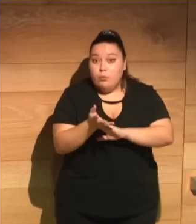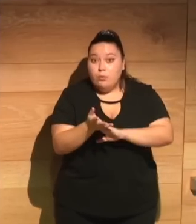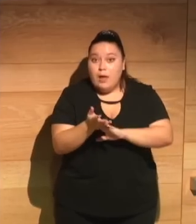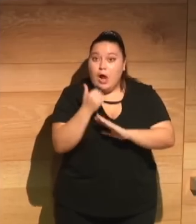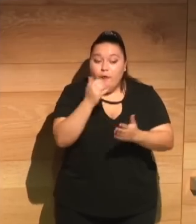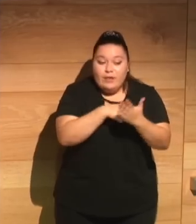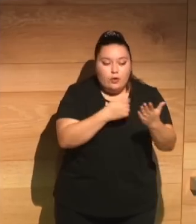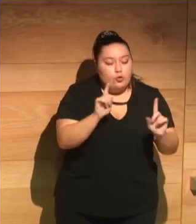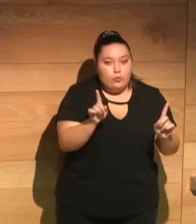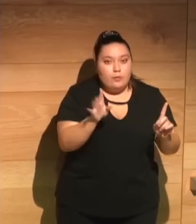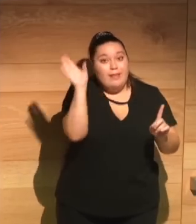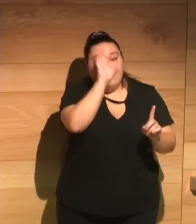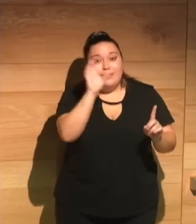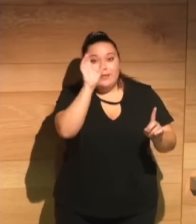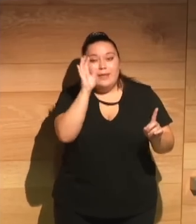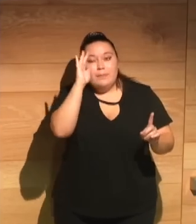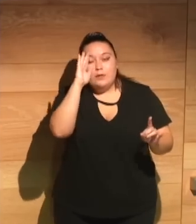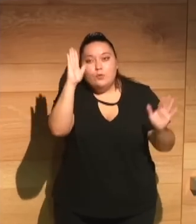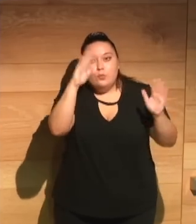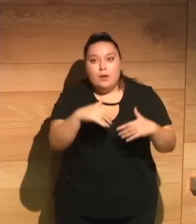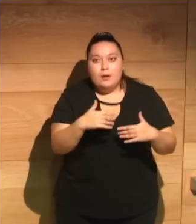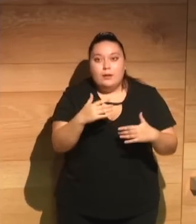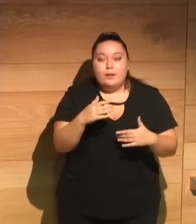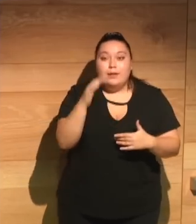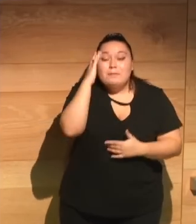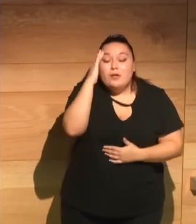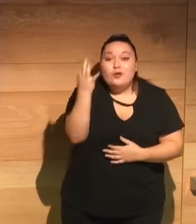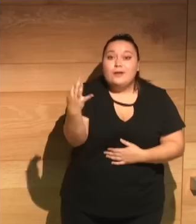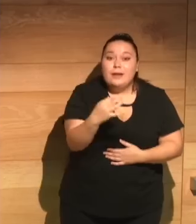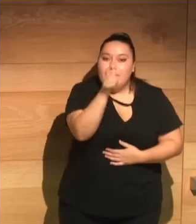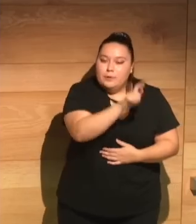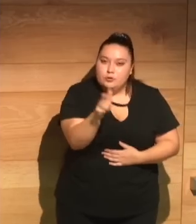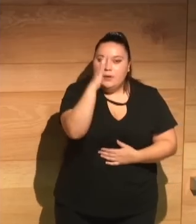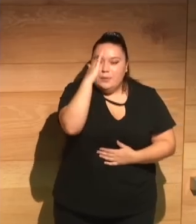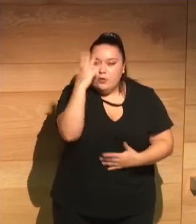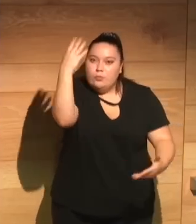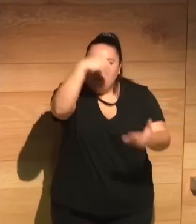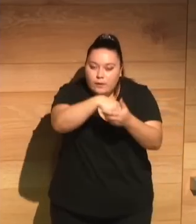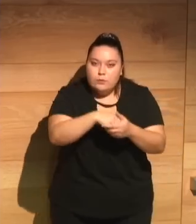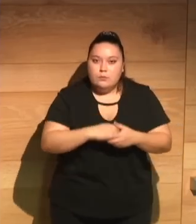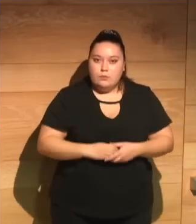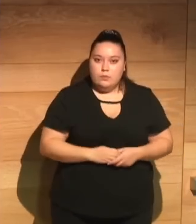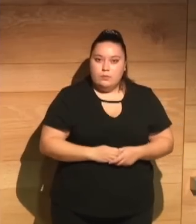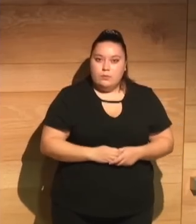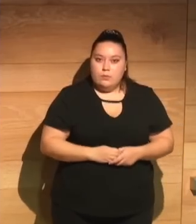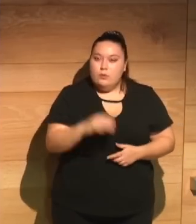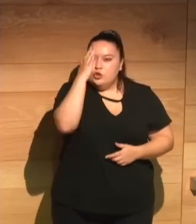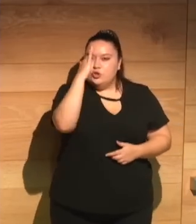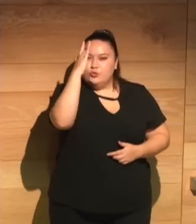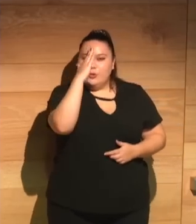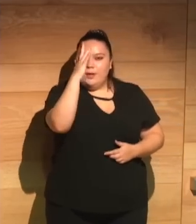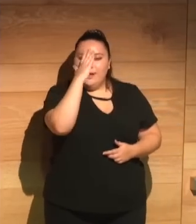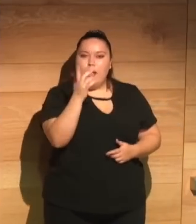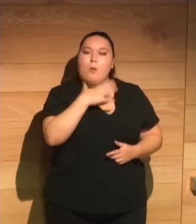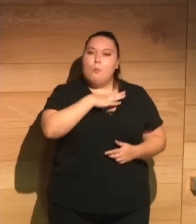vacío. La ciencia no tiene imaginación. Lo que tiene imaginación son los seres humanos que han soñado con la